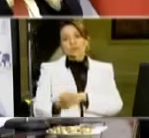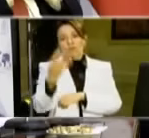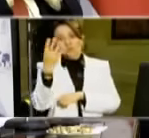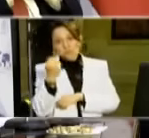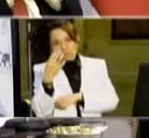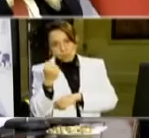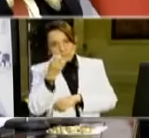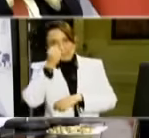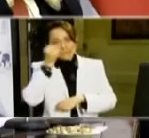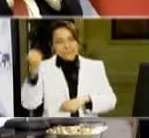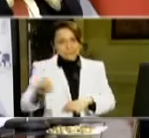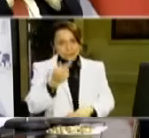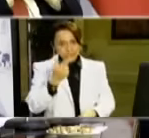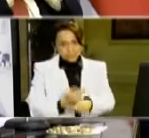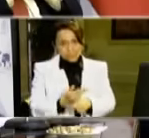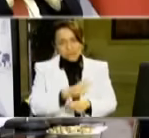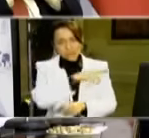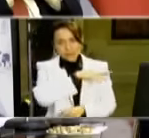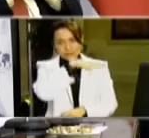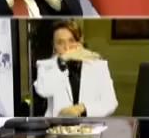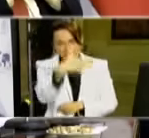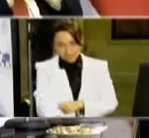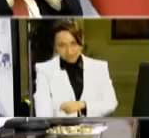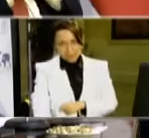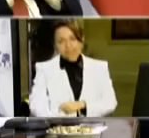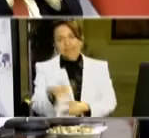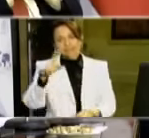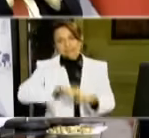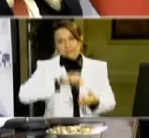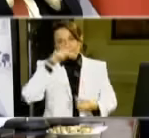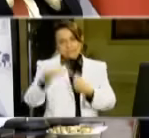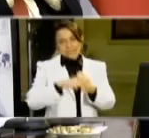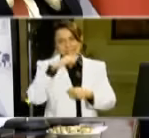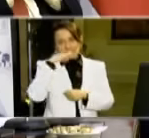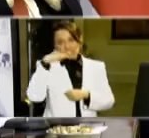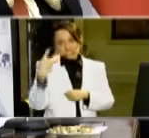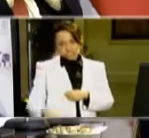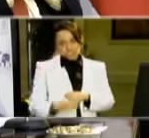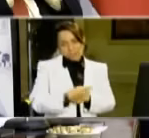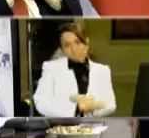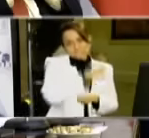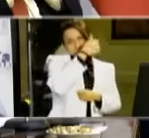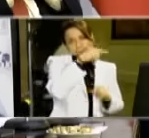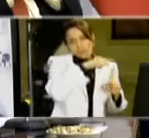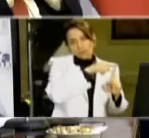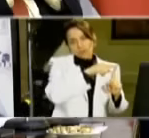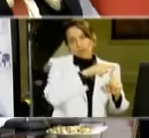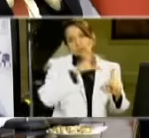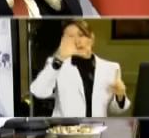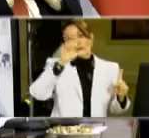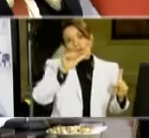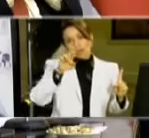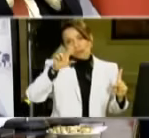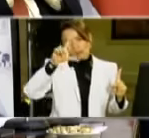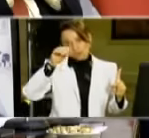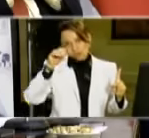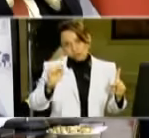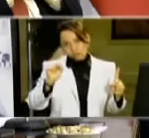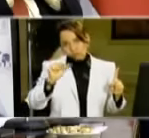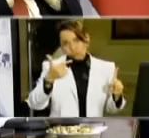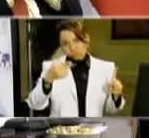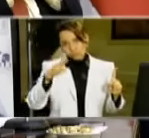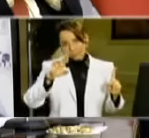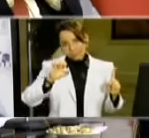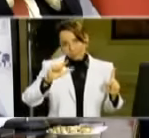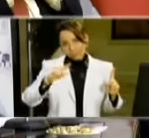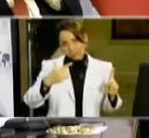el segundo de ese país, de Chile, después de Carlos Gregorio Dávila Espinosa, que fue elegido